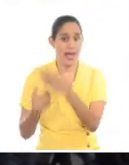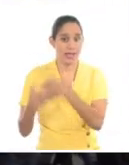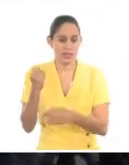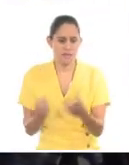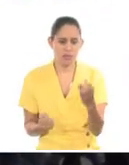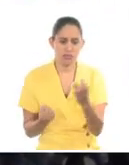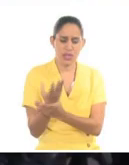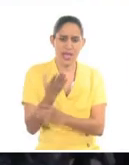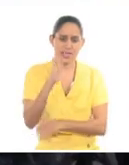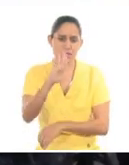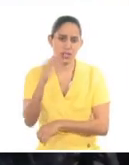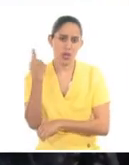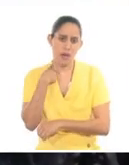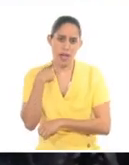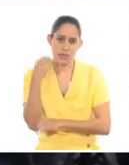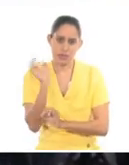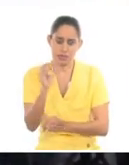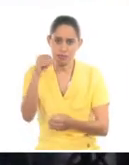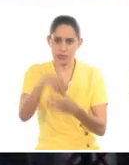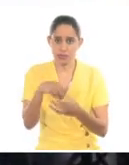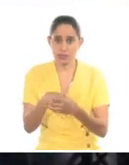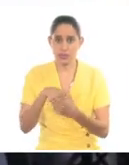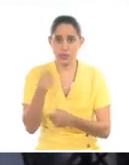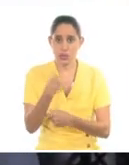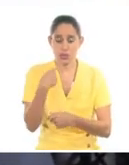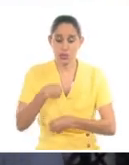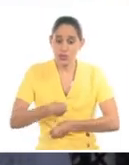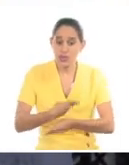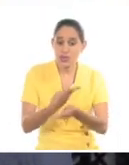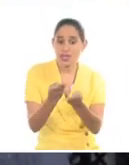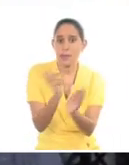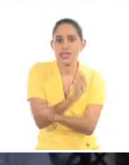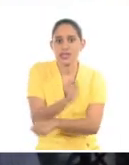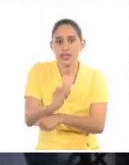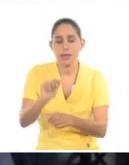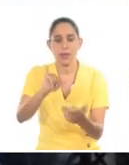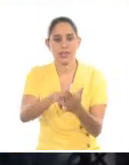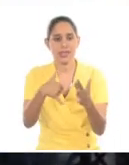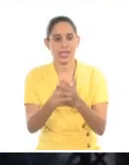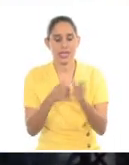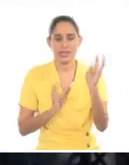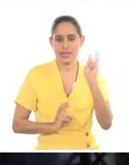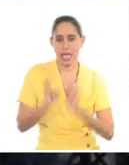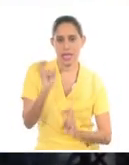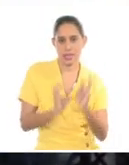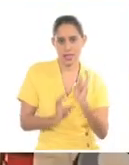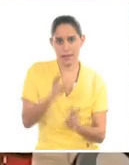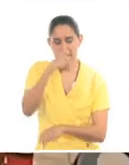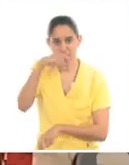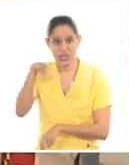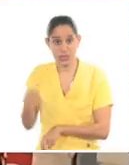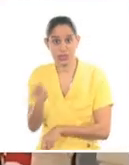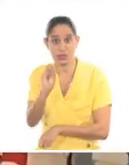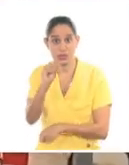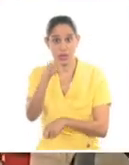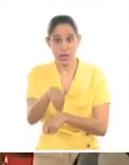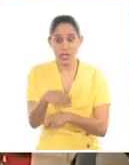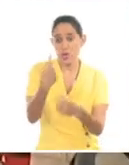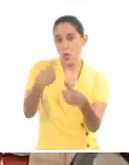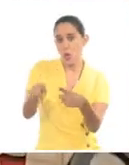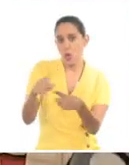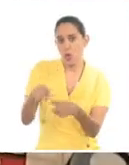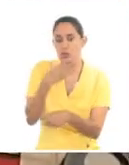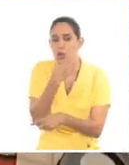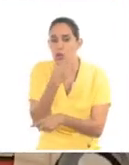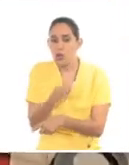ya, Academia Animaluz, donde damos talleres para niños, donde hemos llevado a los jóvenes